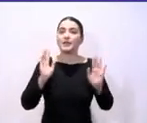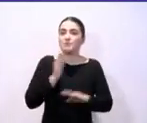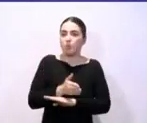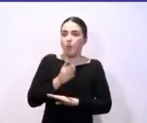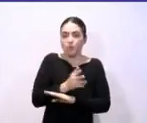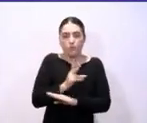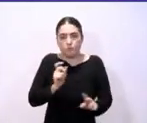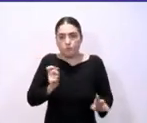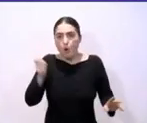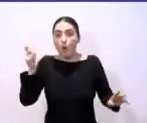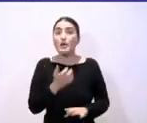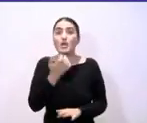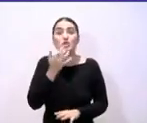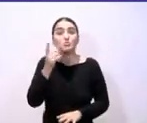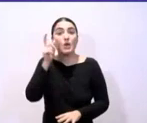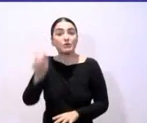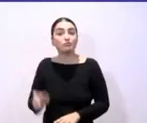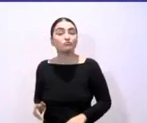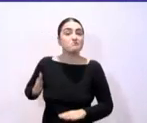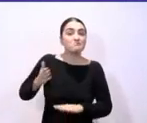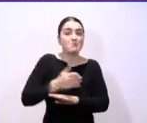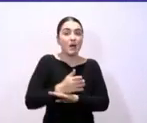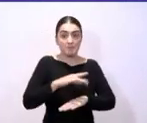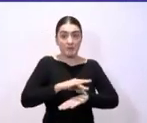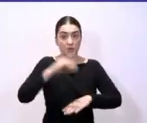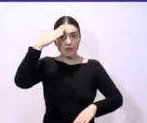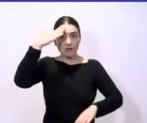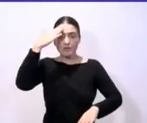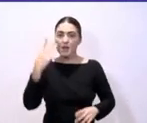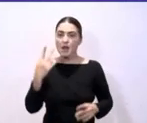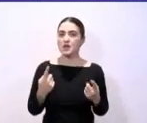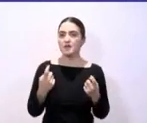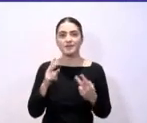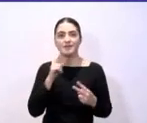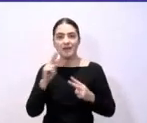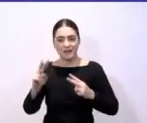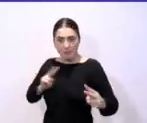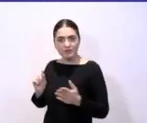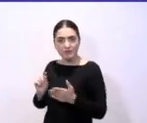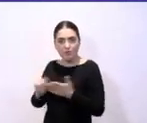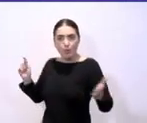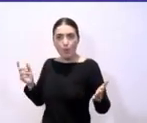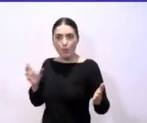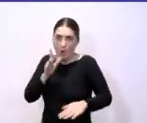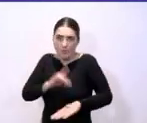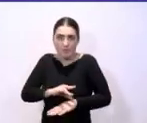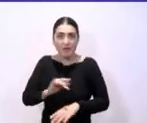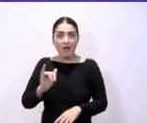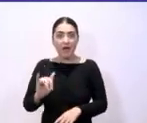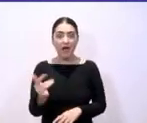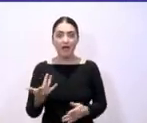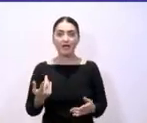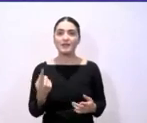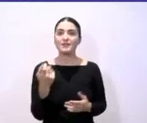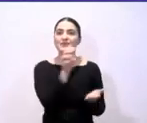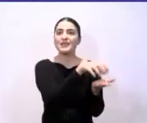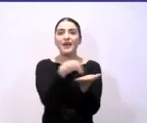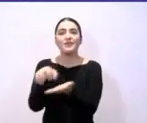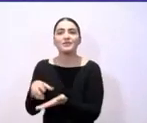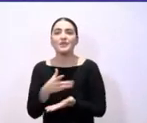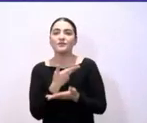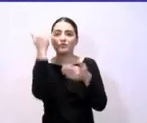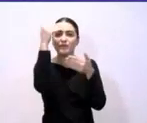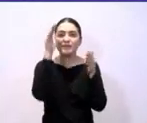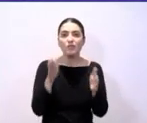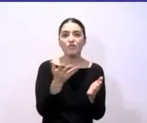acude, pues necesita esa respuesta inmediata. Necesita esos centros de atención continuada que